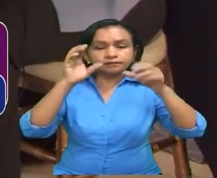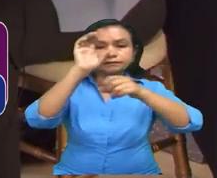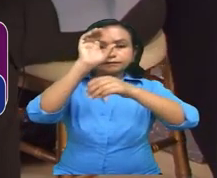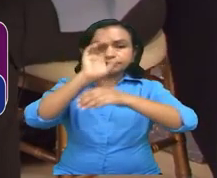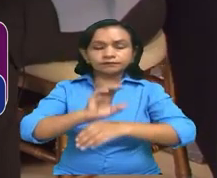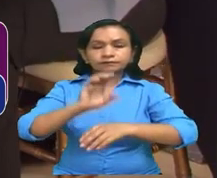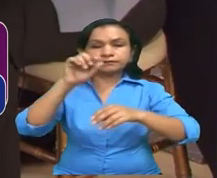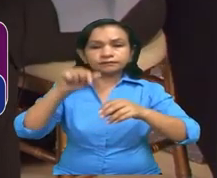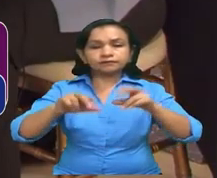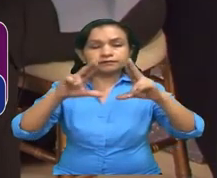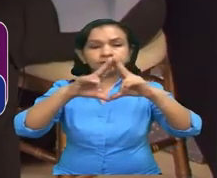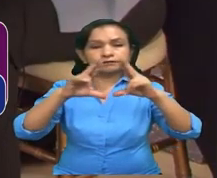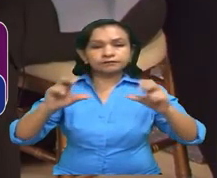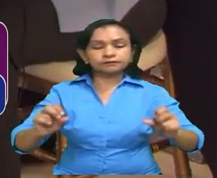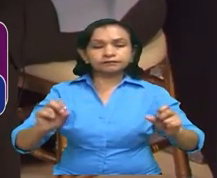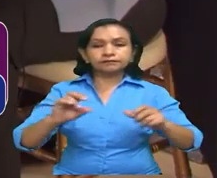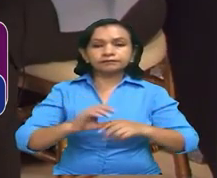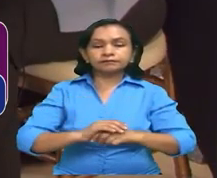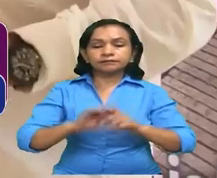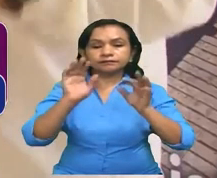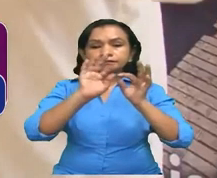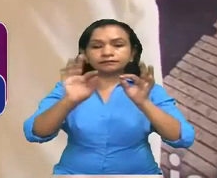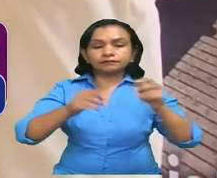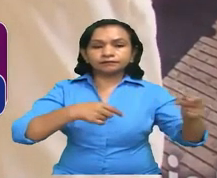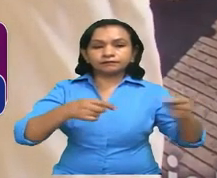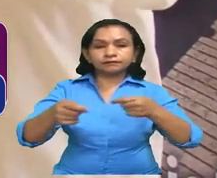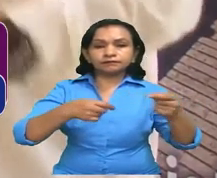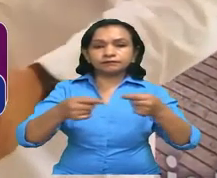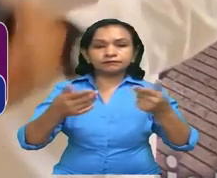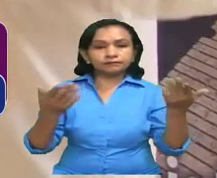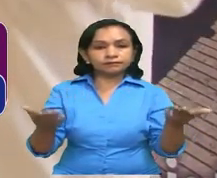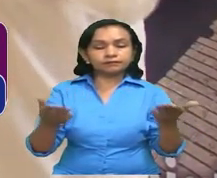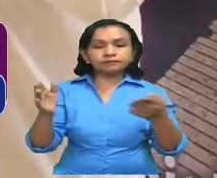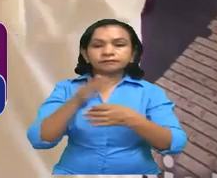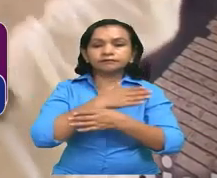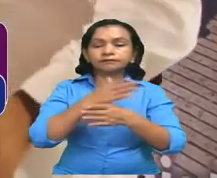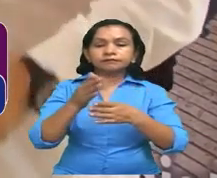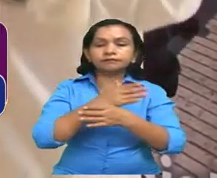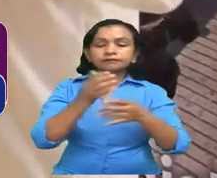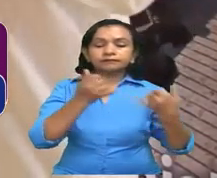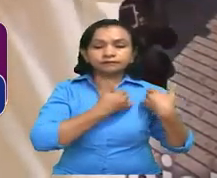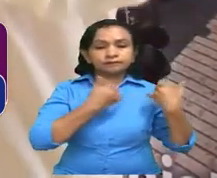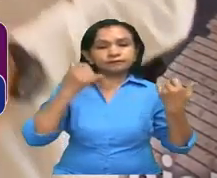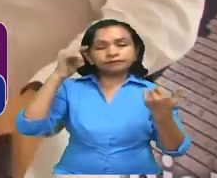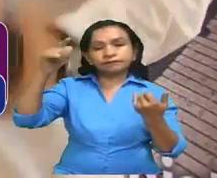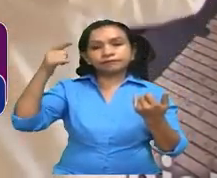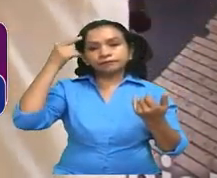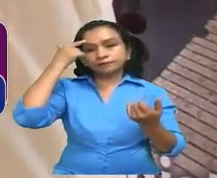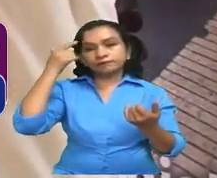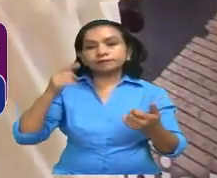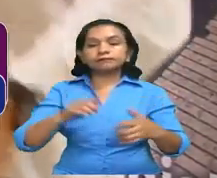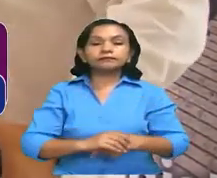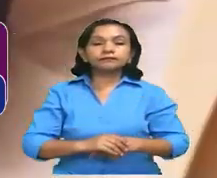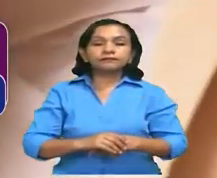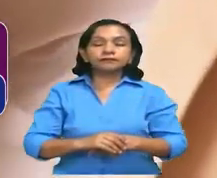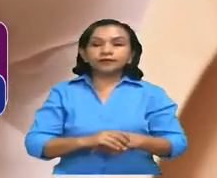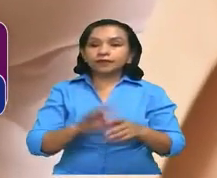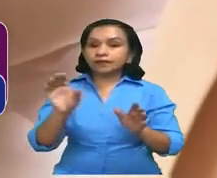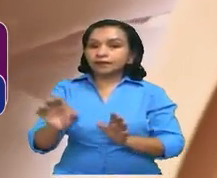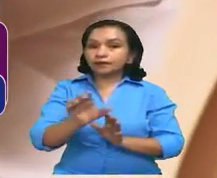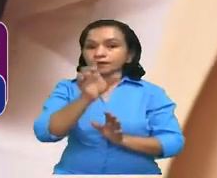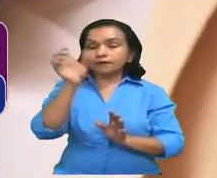más rica, más hermosa. Ellos han podido ver con sus propios ojos cómo se elaboran